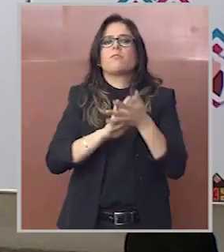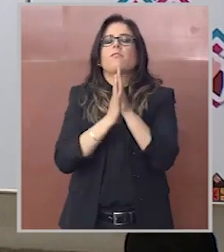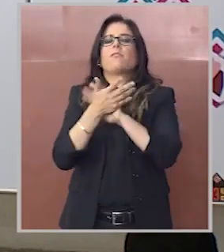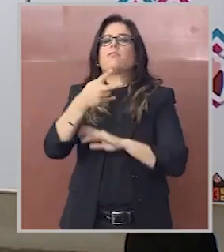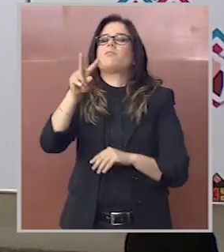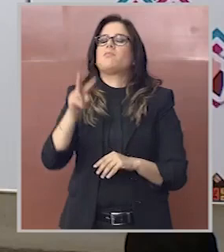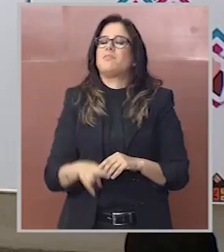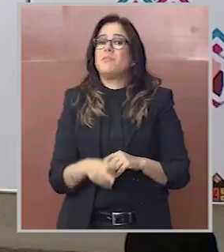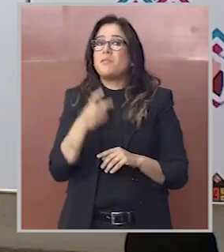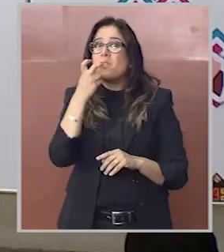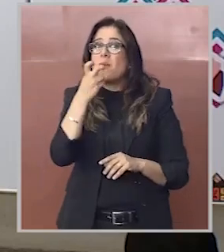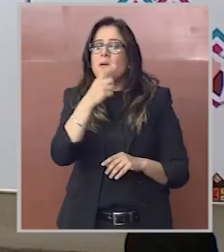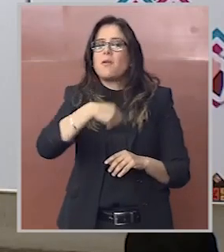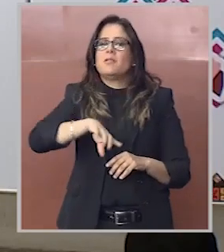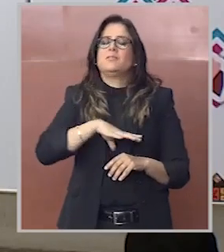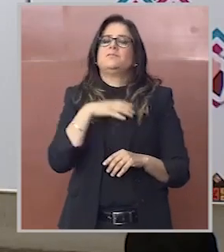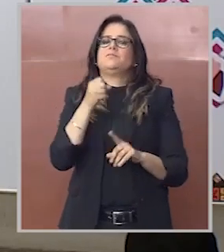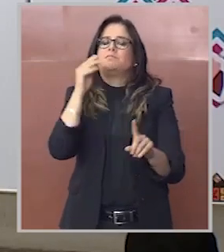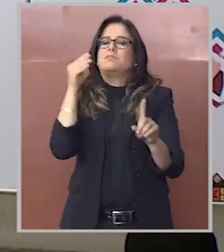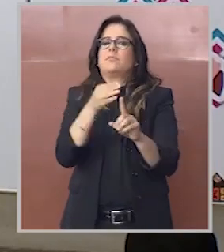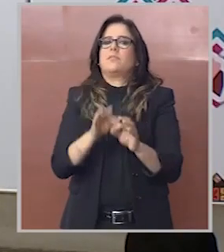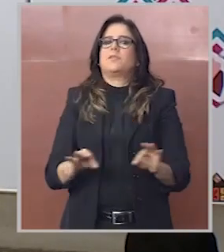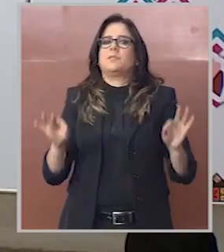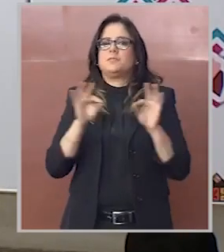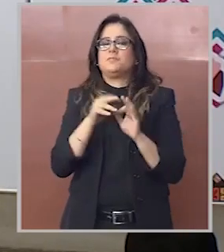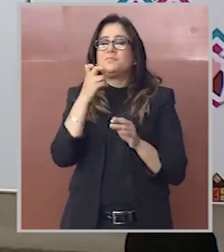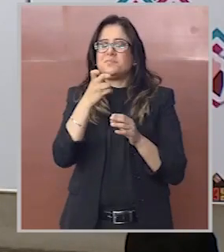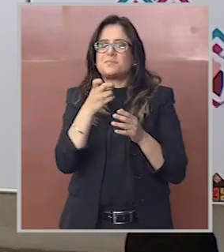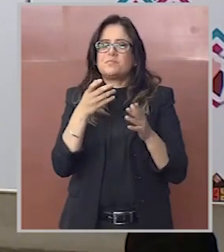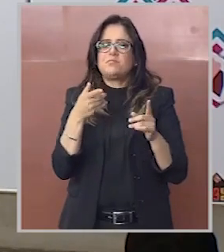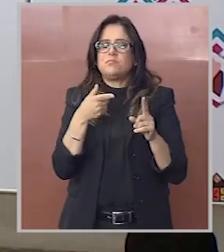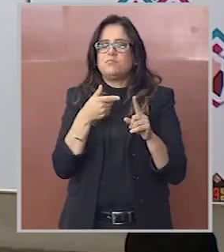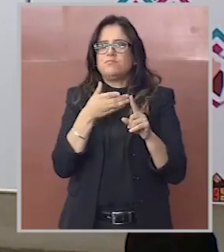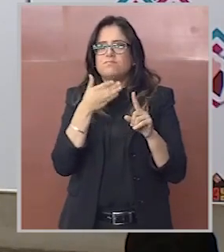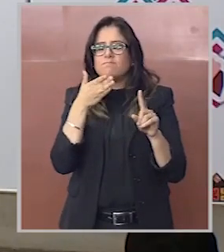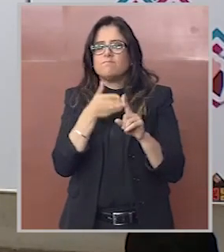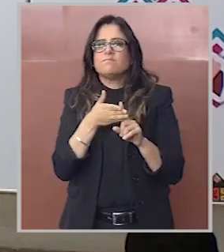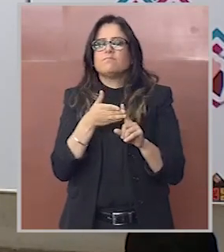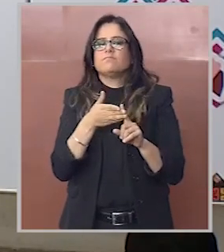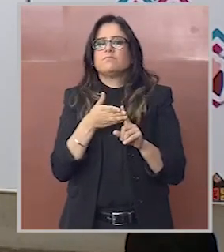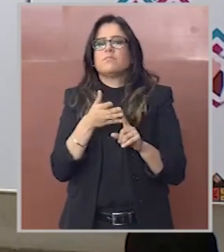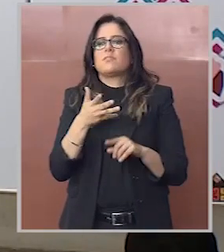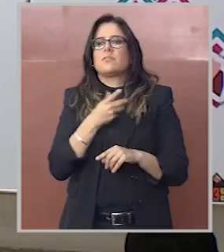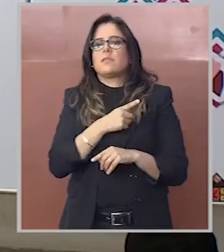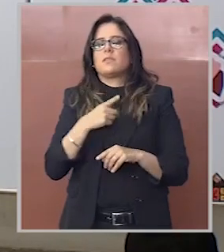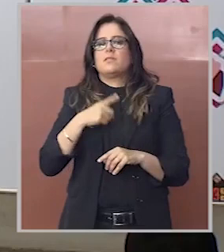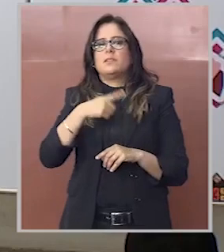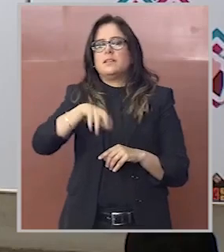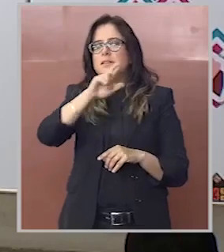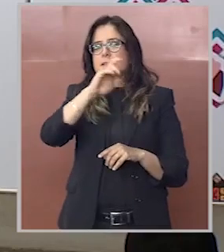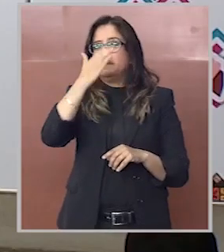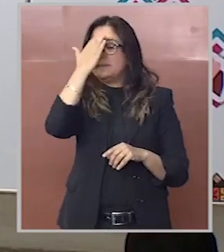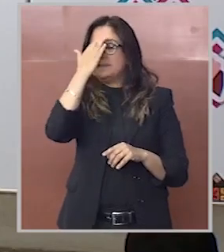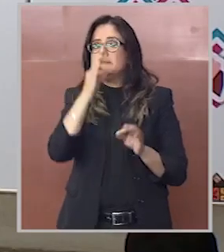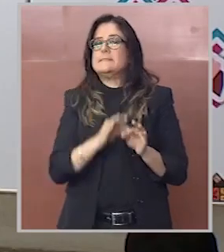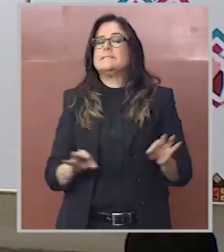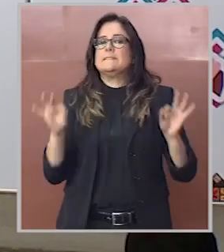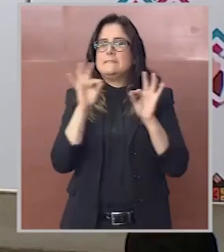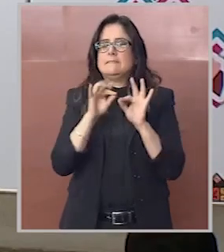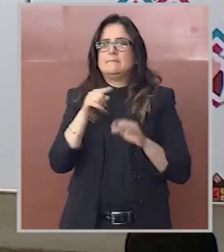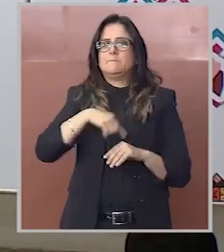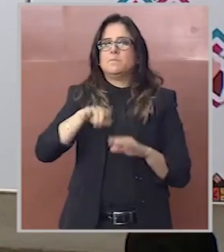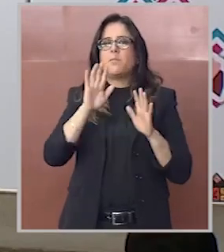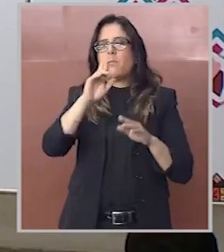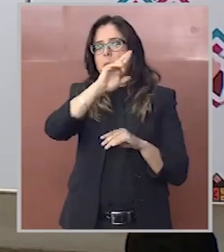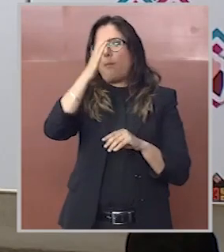creo que partimos también y eso hay que reconocerlo de un elemento importante Ya reconocido desde el año 2001 en adelante a